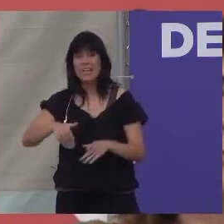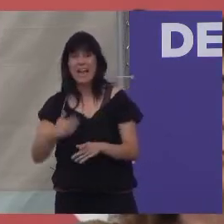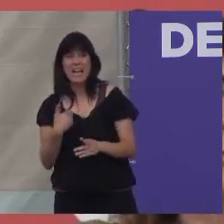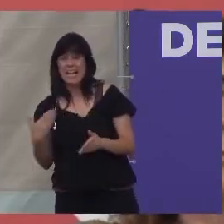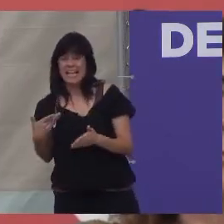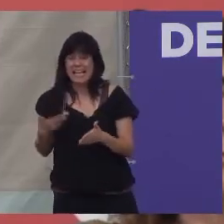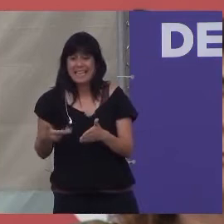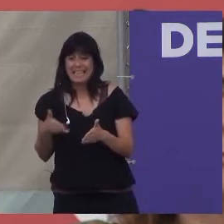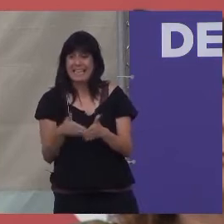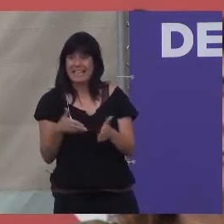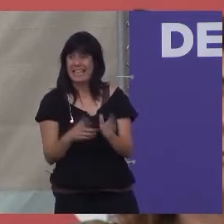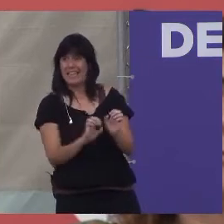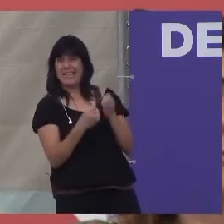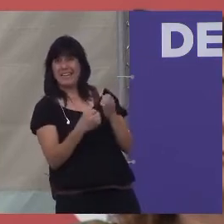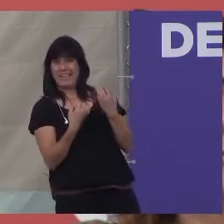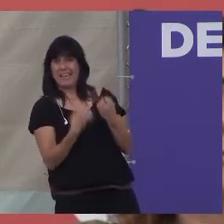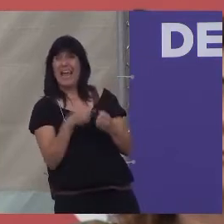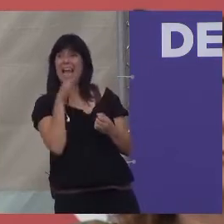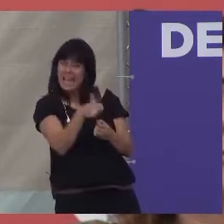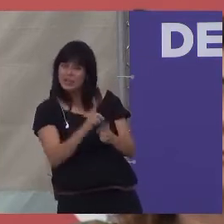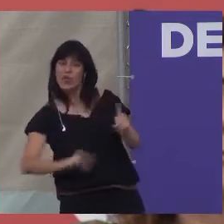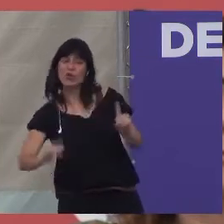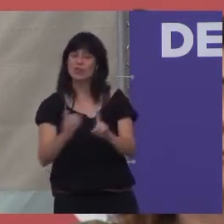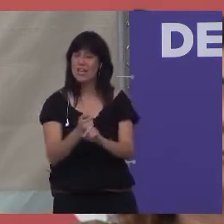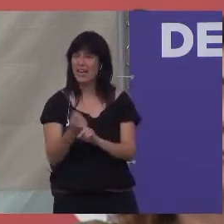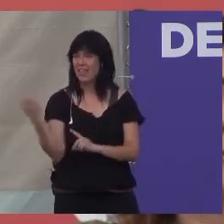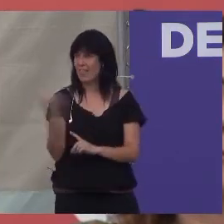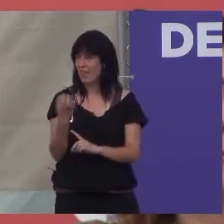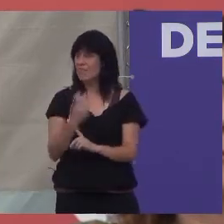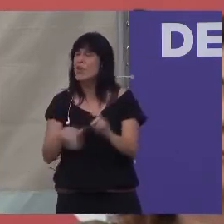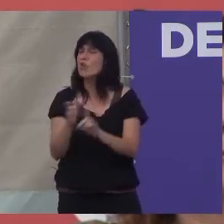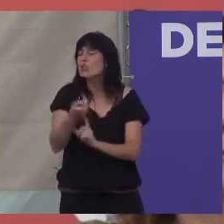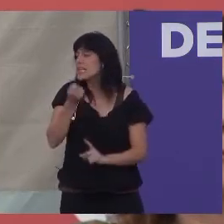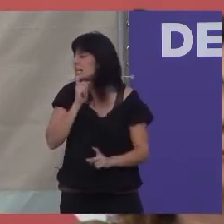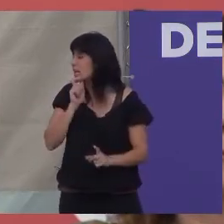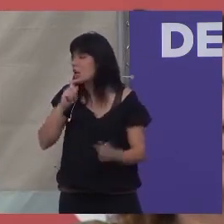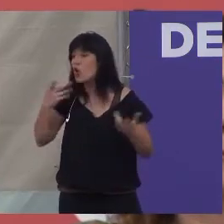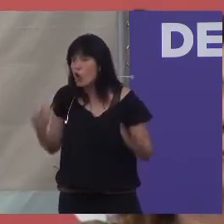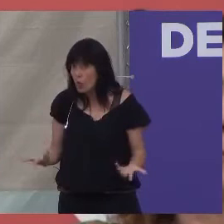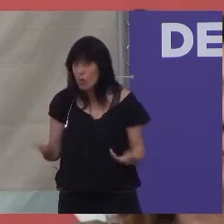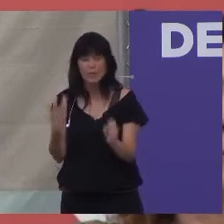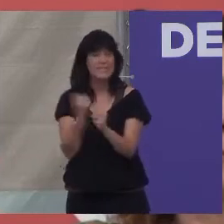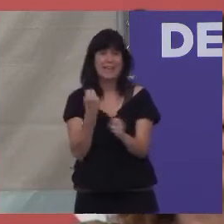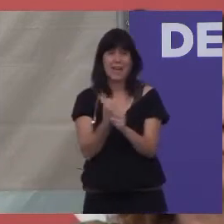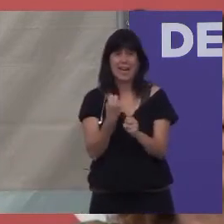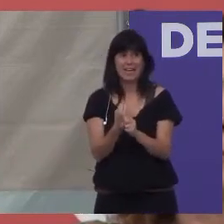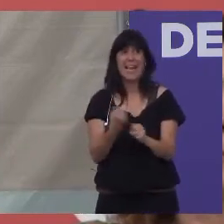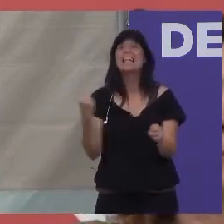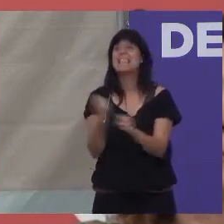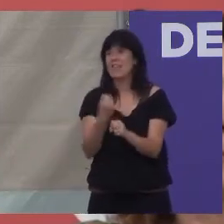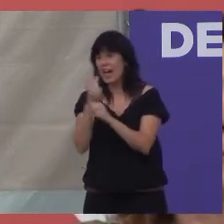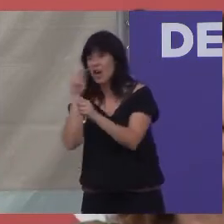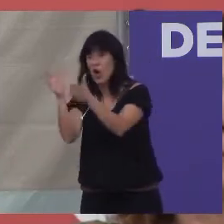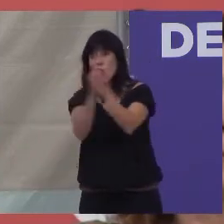más allá. Eso es lo que tenemos que conseguir. ¿Y cómo lo tenemos que conseguir? Trabajando, compañeras y